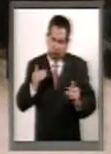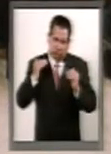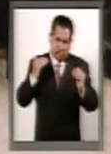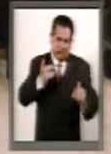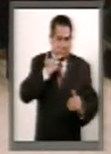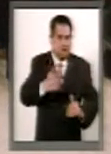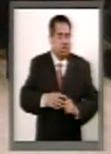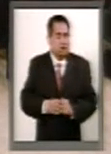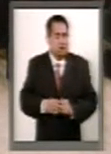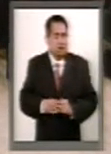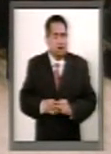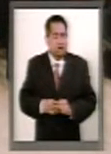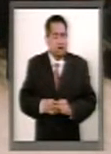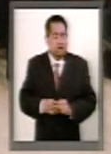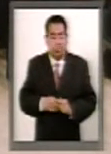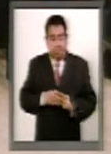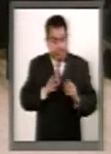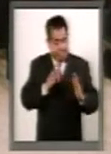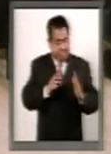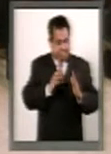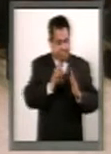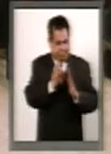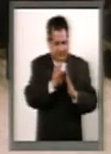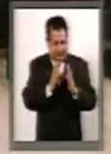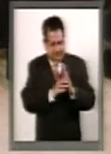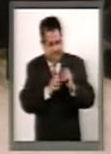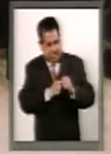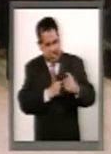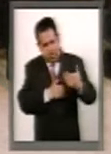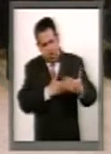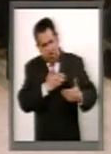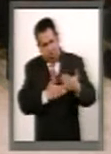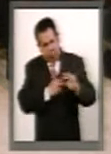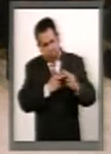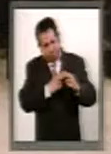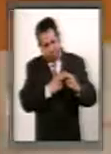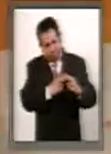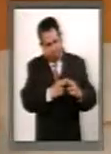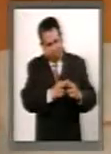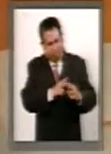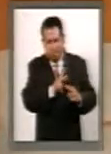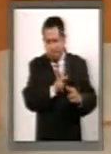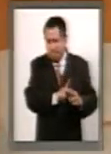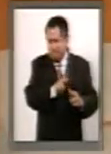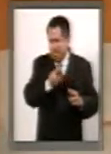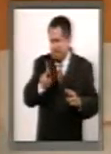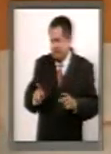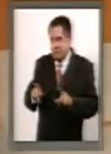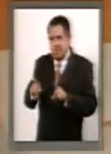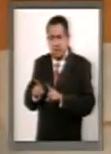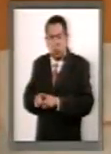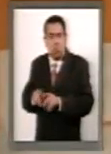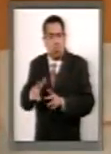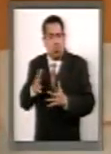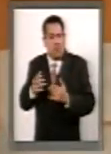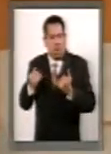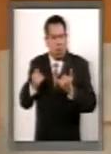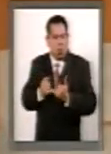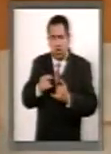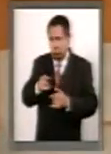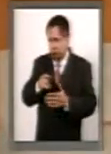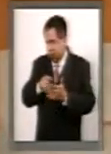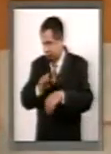Pero casi en sintonía cronológica con el trayecto constitucional, resulta de gran importancia